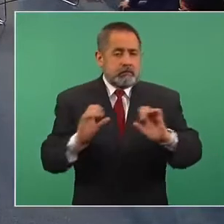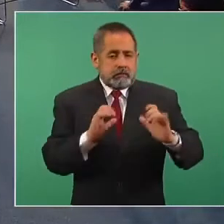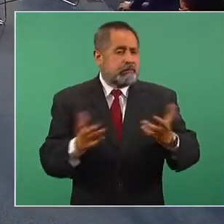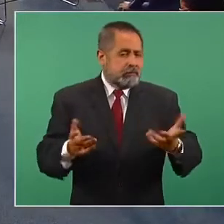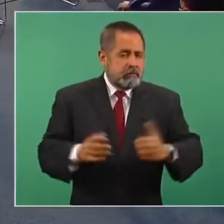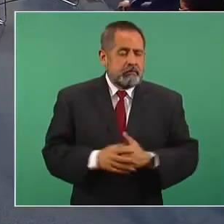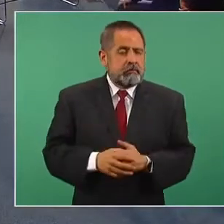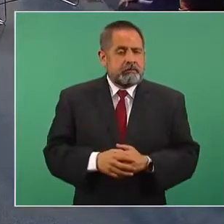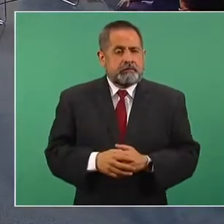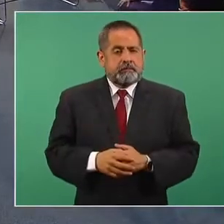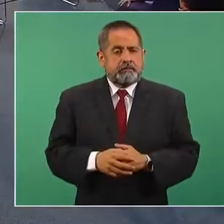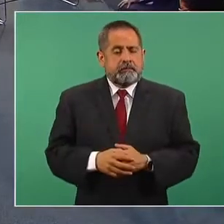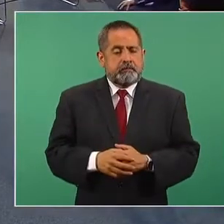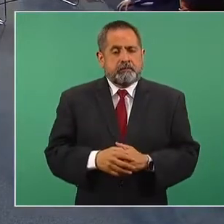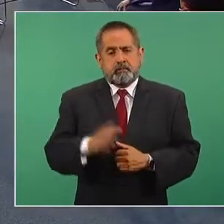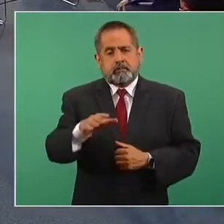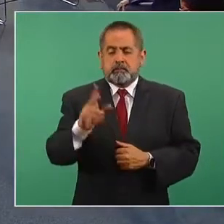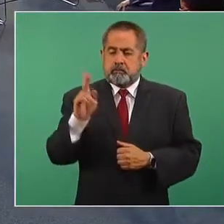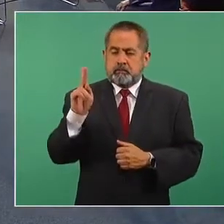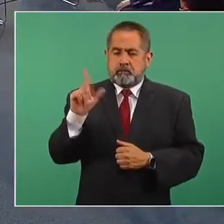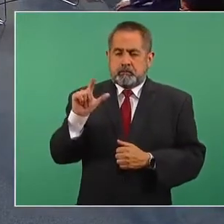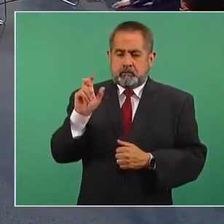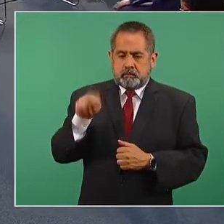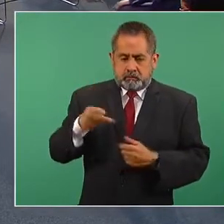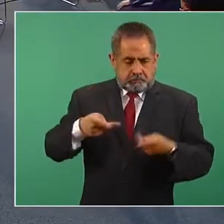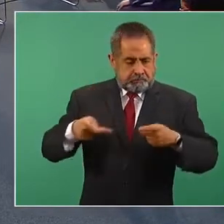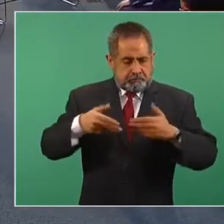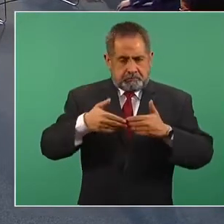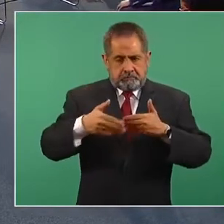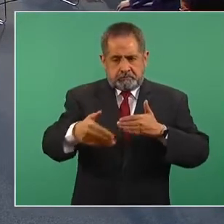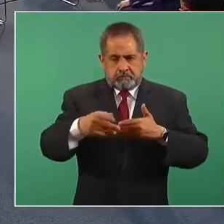El plan que tenemos es